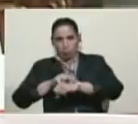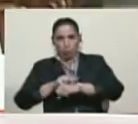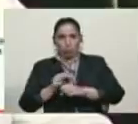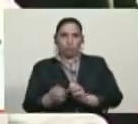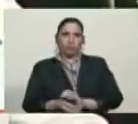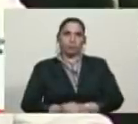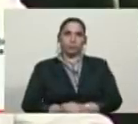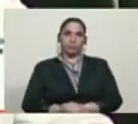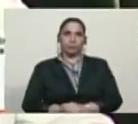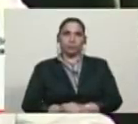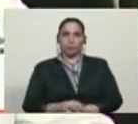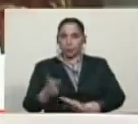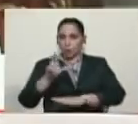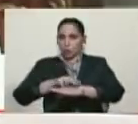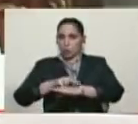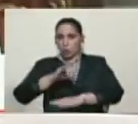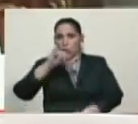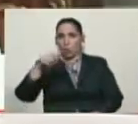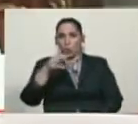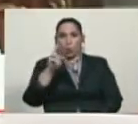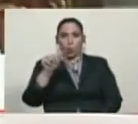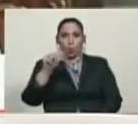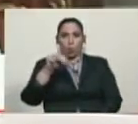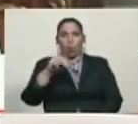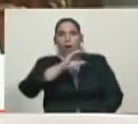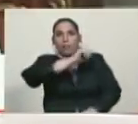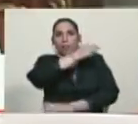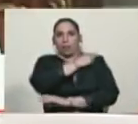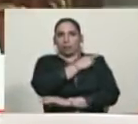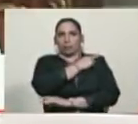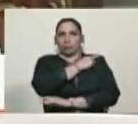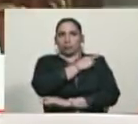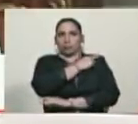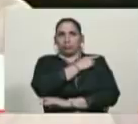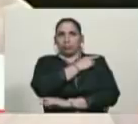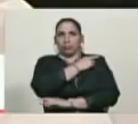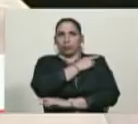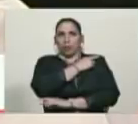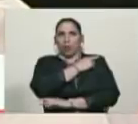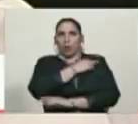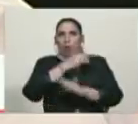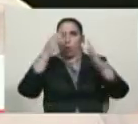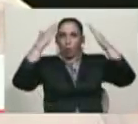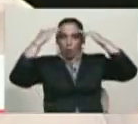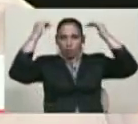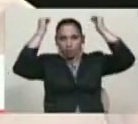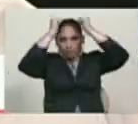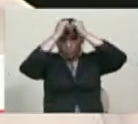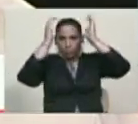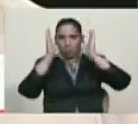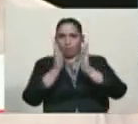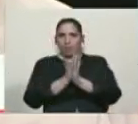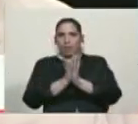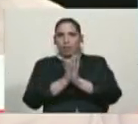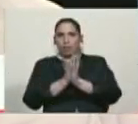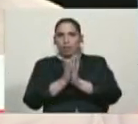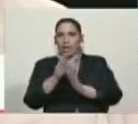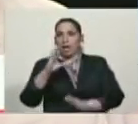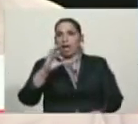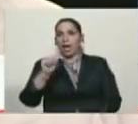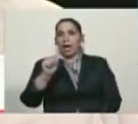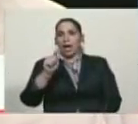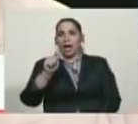al doctor juan carlos marcano director del hospital josé gregorio hernández saludo en los magallanes